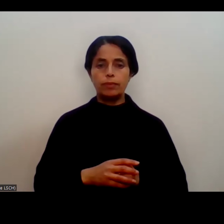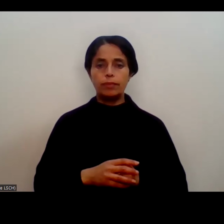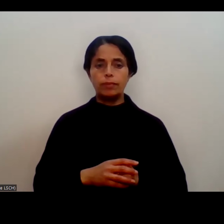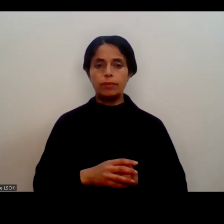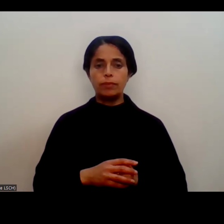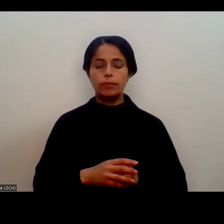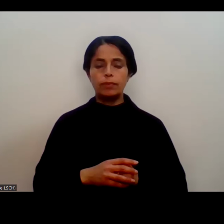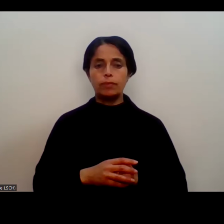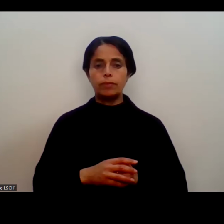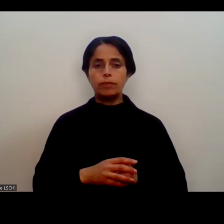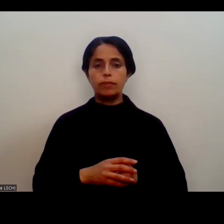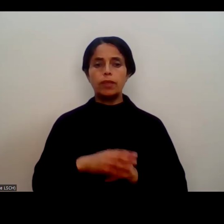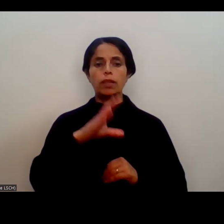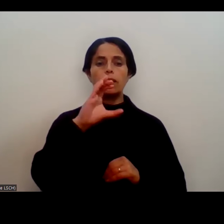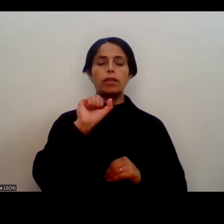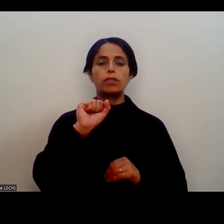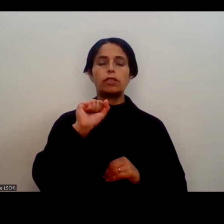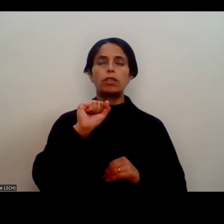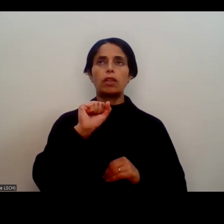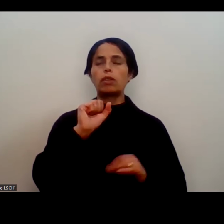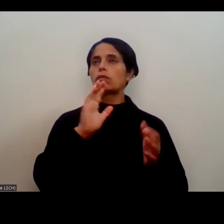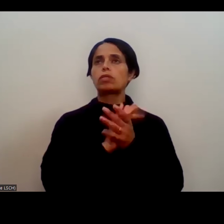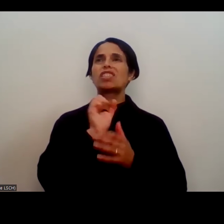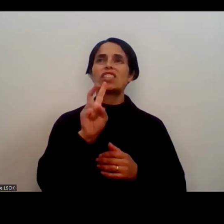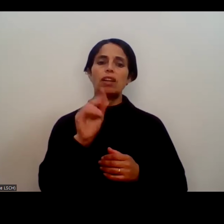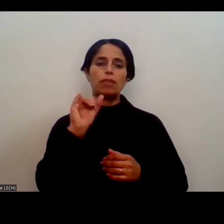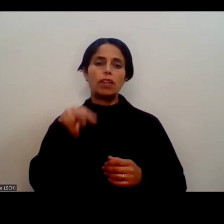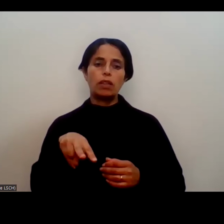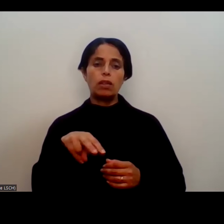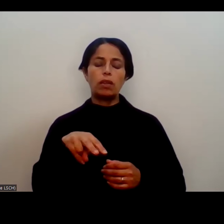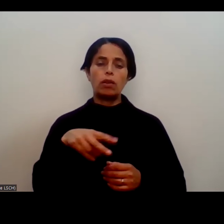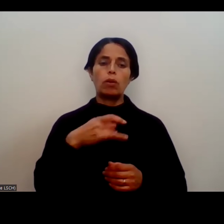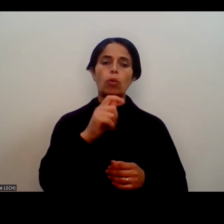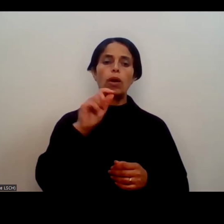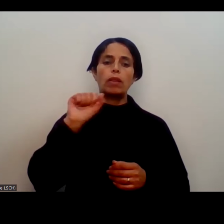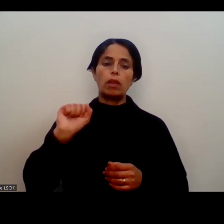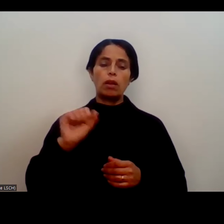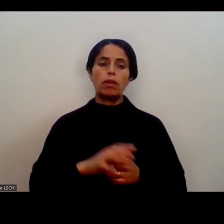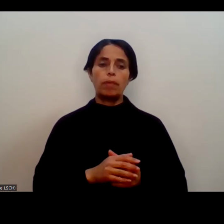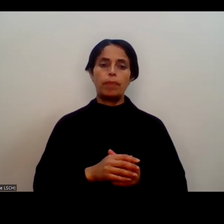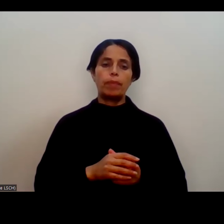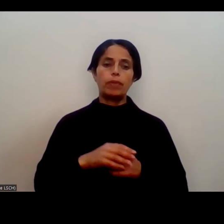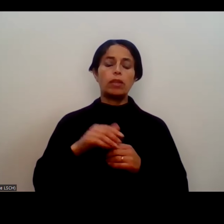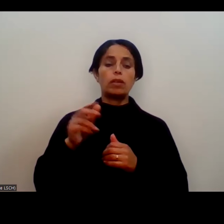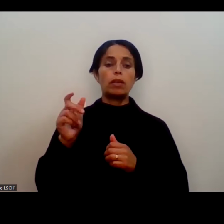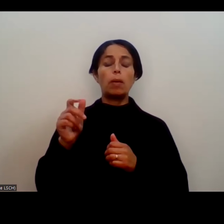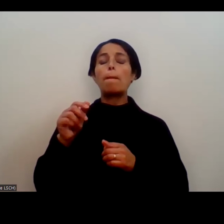en el área de Chavín, Chavín de Huántar, en tierras altas de Perú,